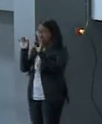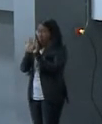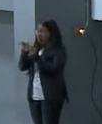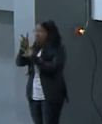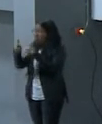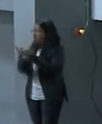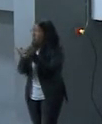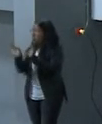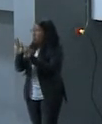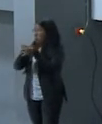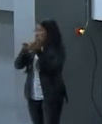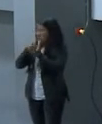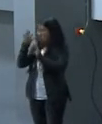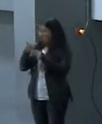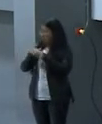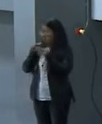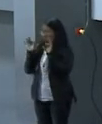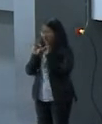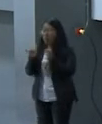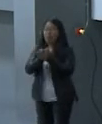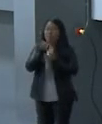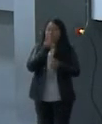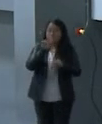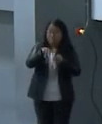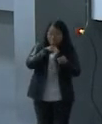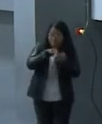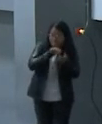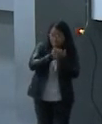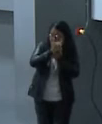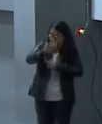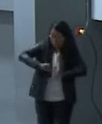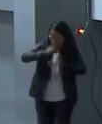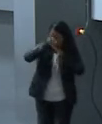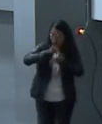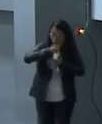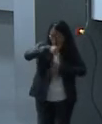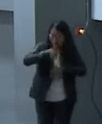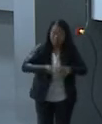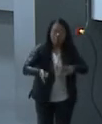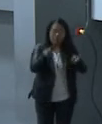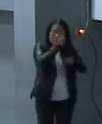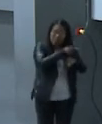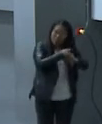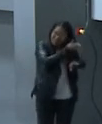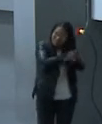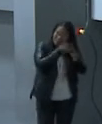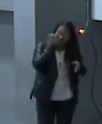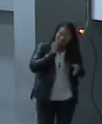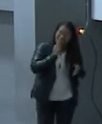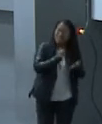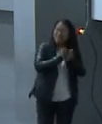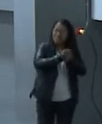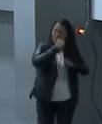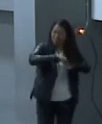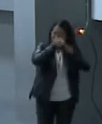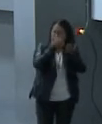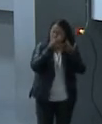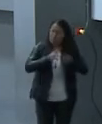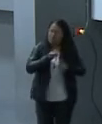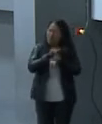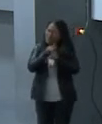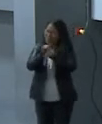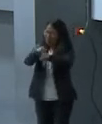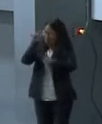Con esos recursos que hay que resaltar, la rectoría de la universidad, hablo de esta y la anterior, siempre se ha jactado a decir que tenemos un equilibrio sensible.